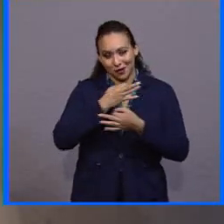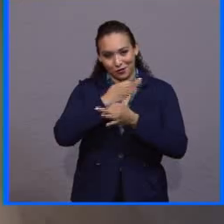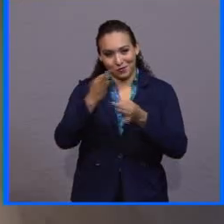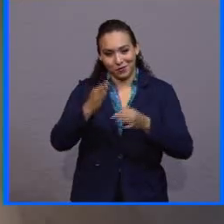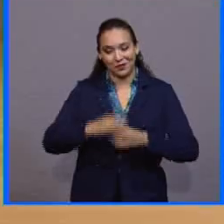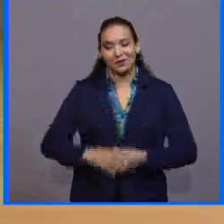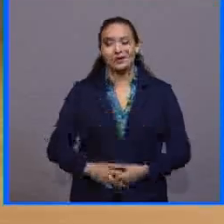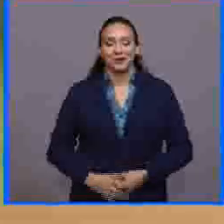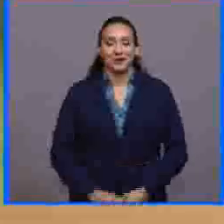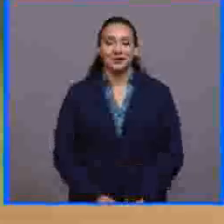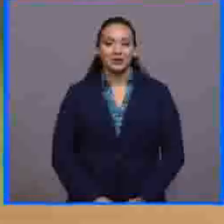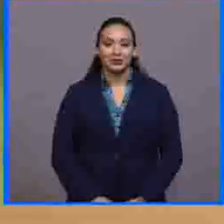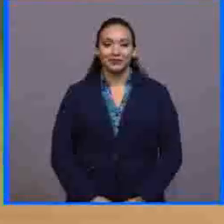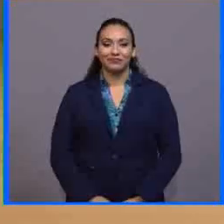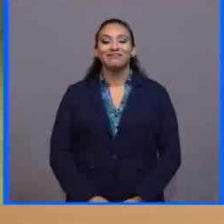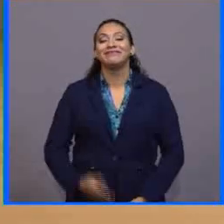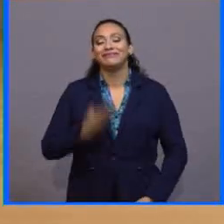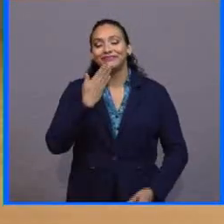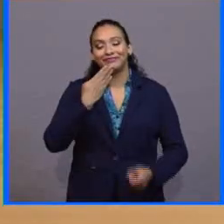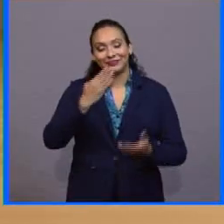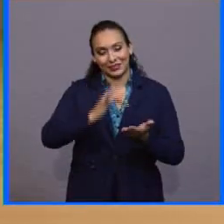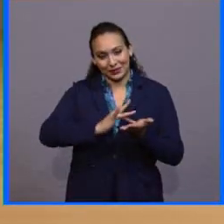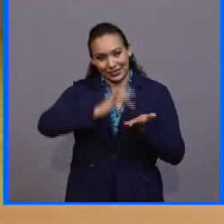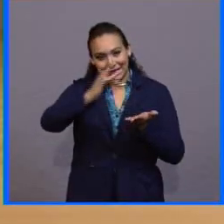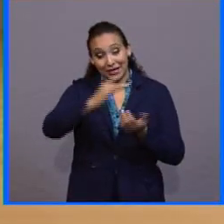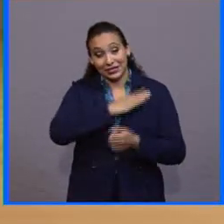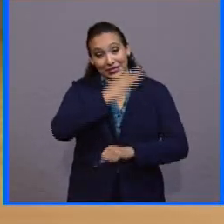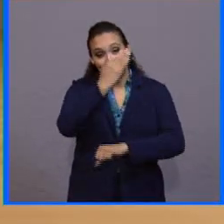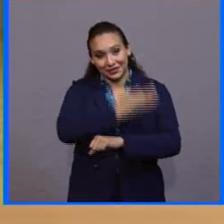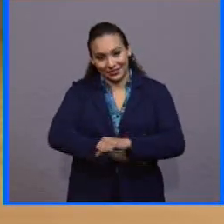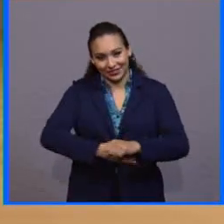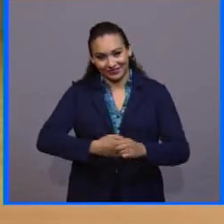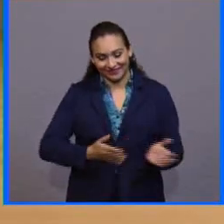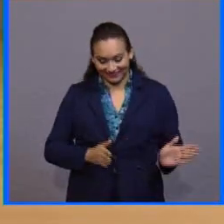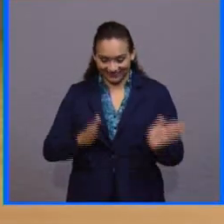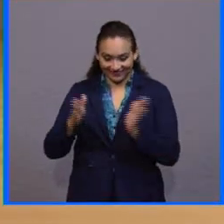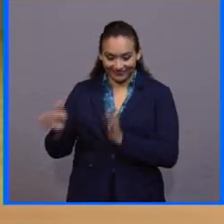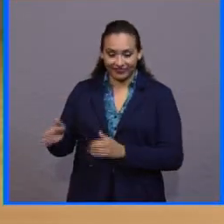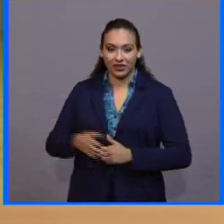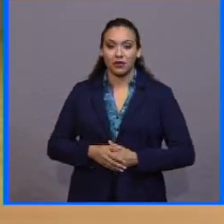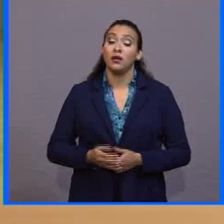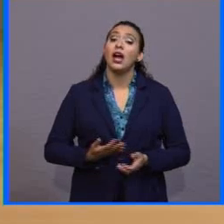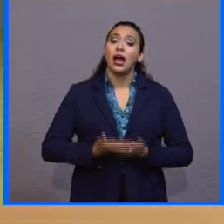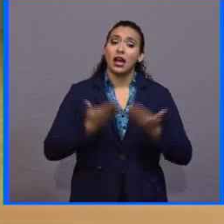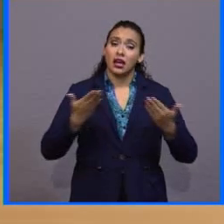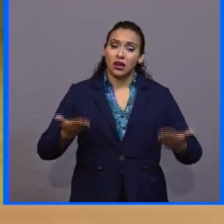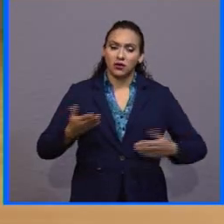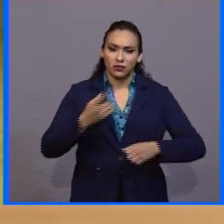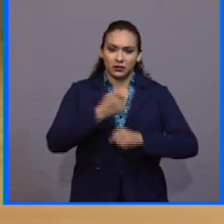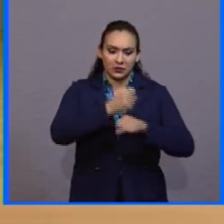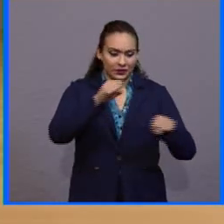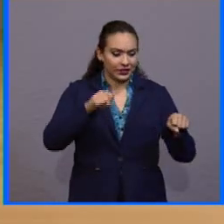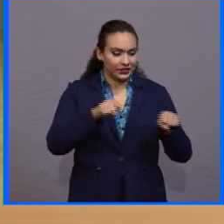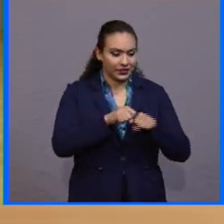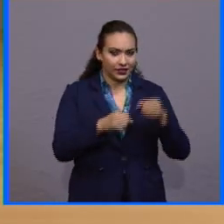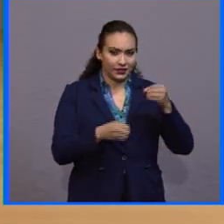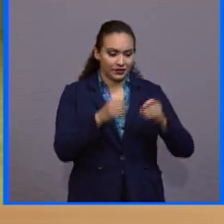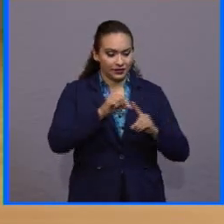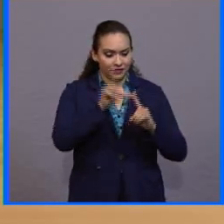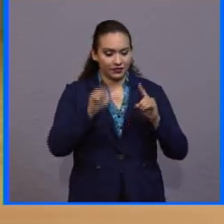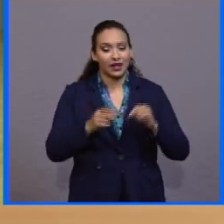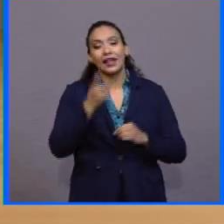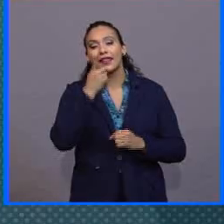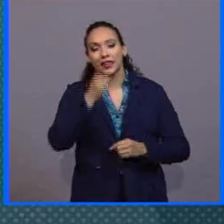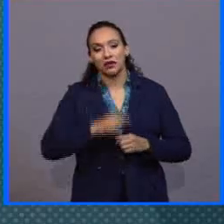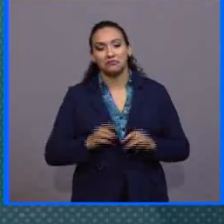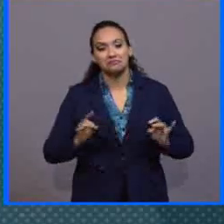martes. Muchas gracias, Mario. Muy buenas tardes. En tanto, la primera sala de la Corte determinó que si